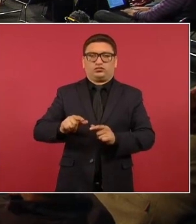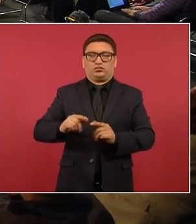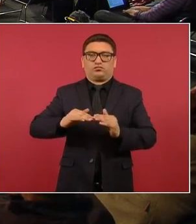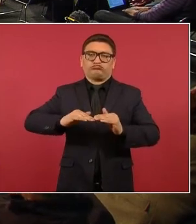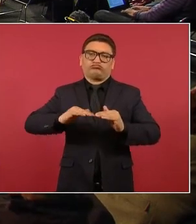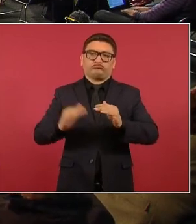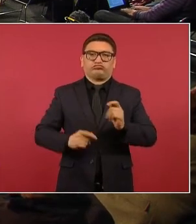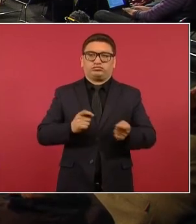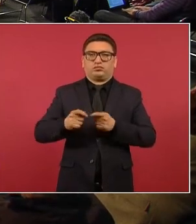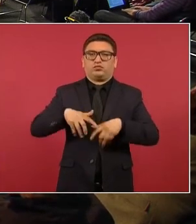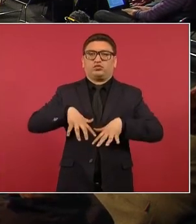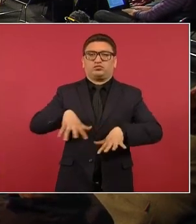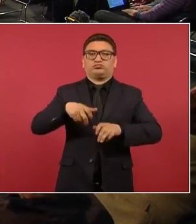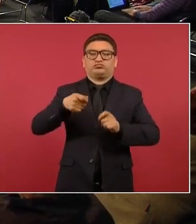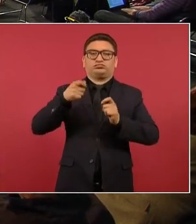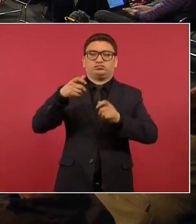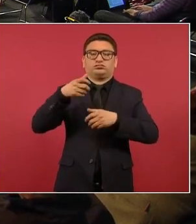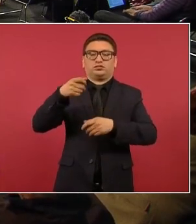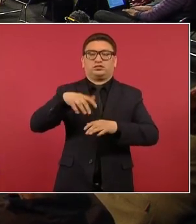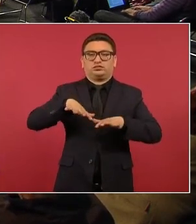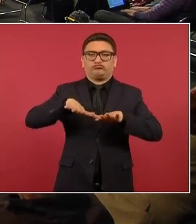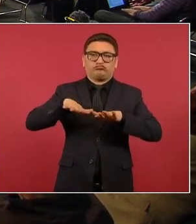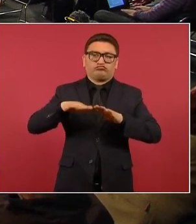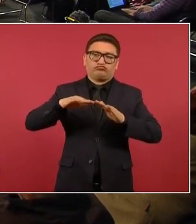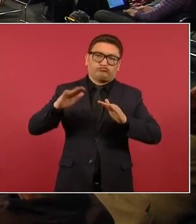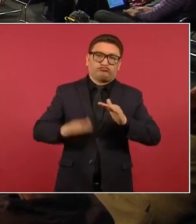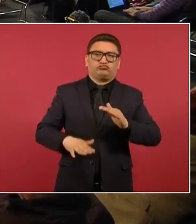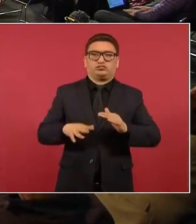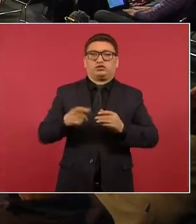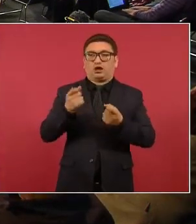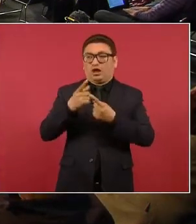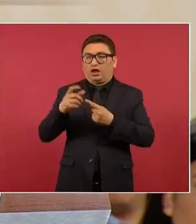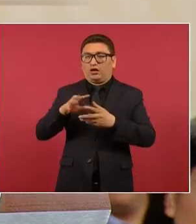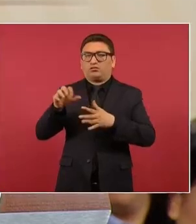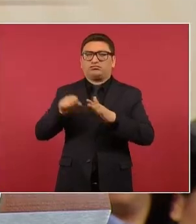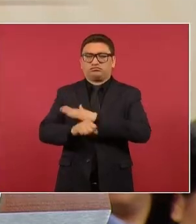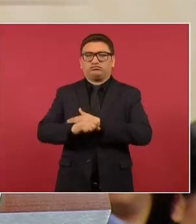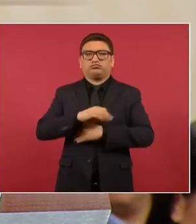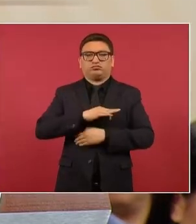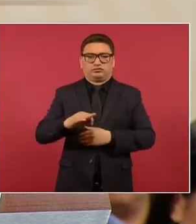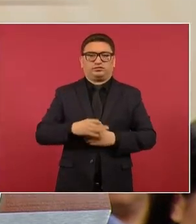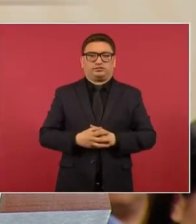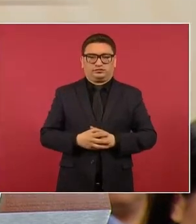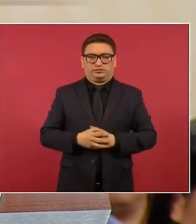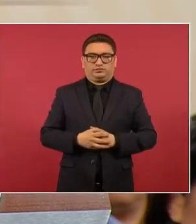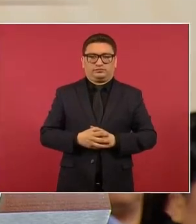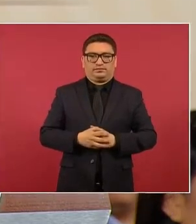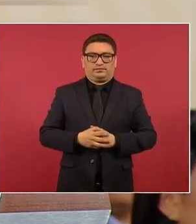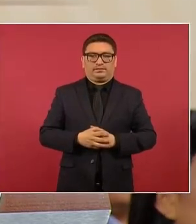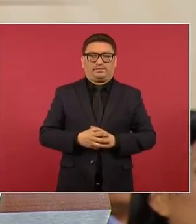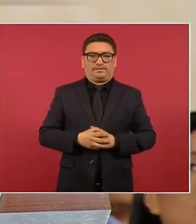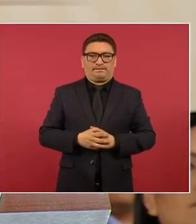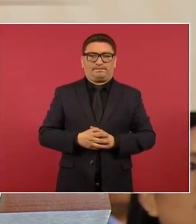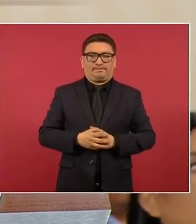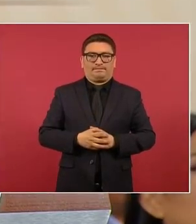a los que se manifiestan, incluso meterlos a la cárcel, algo parecido.